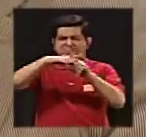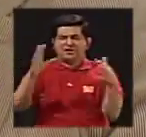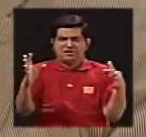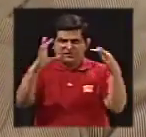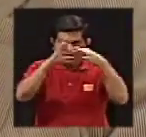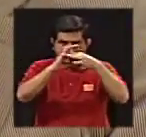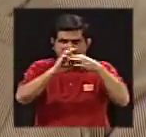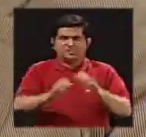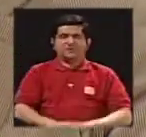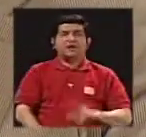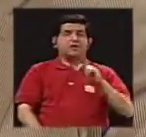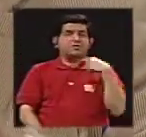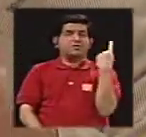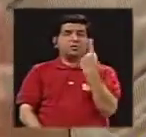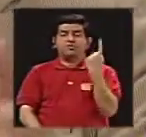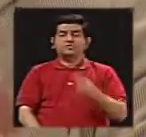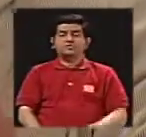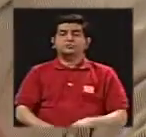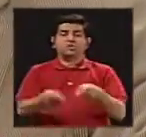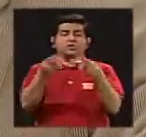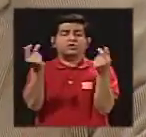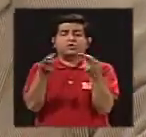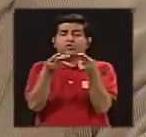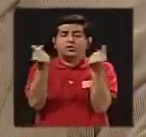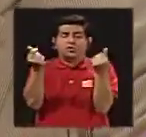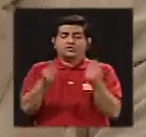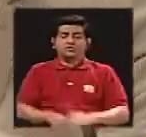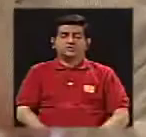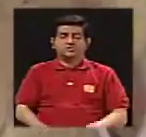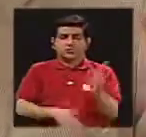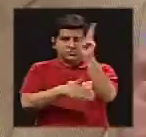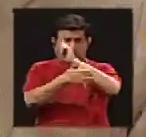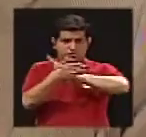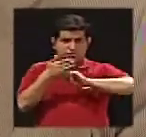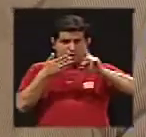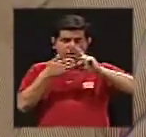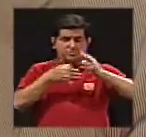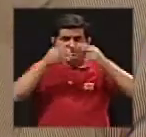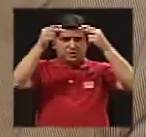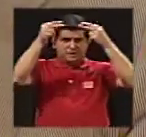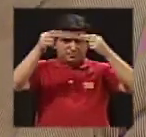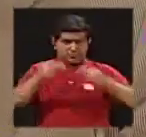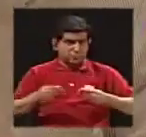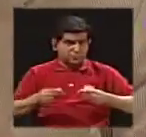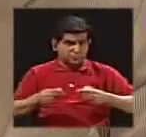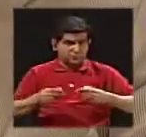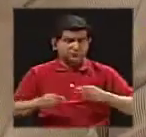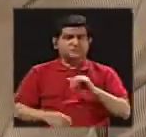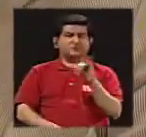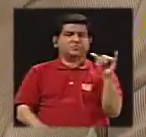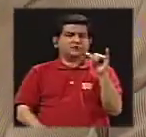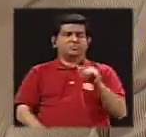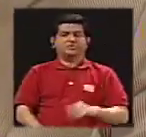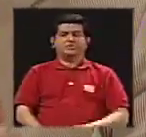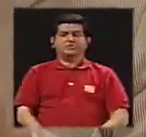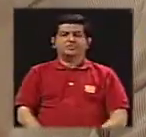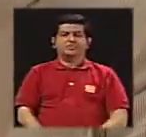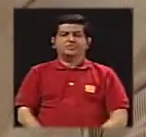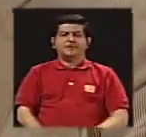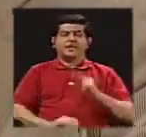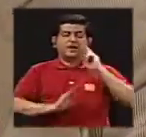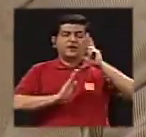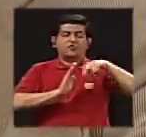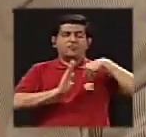de no solo los costos de las universidades en el presupuesto sino también el el